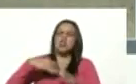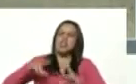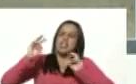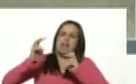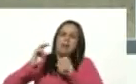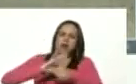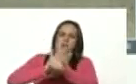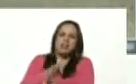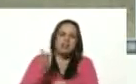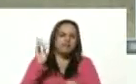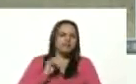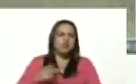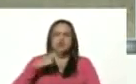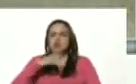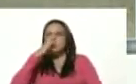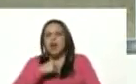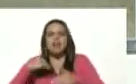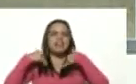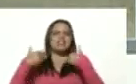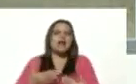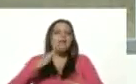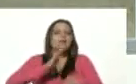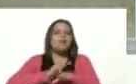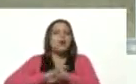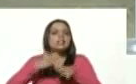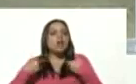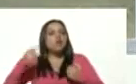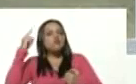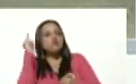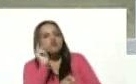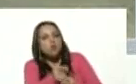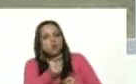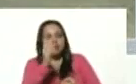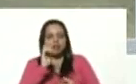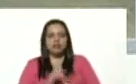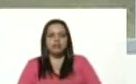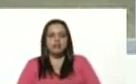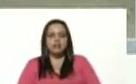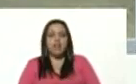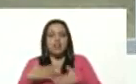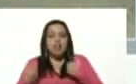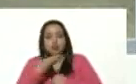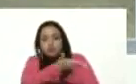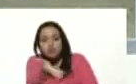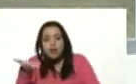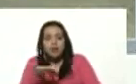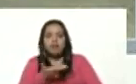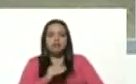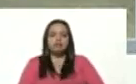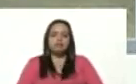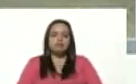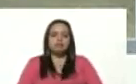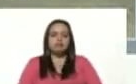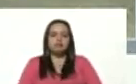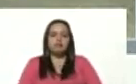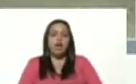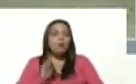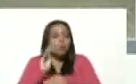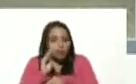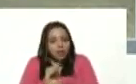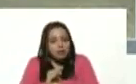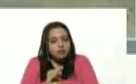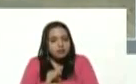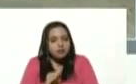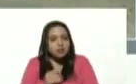coronavirus, no me voy a cansar porque es la salud tuya, compatriota. Es la salud de ustedes. A cuidarse.